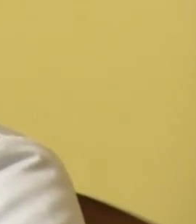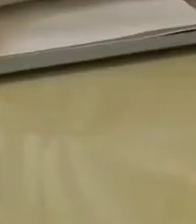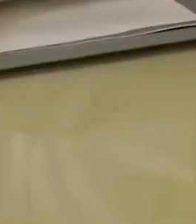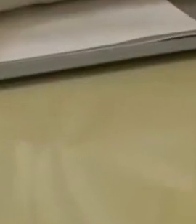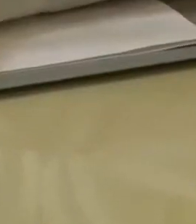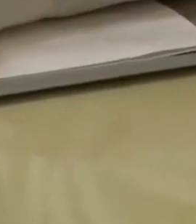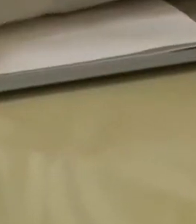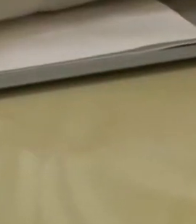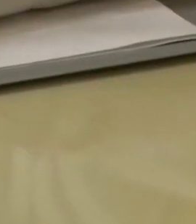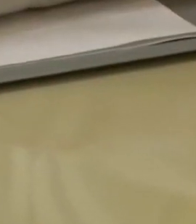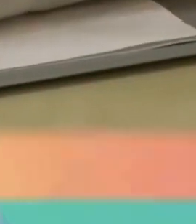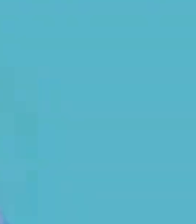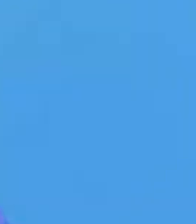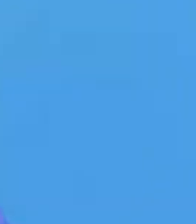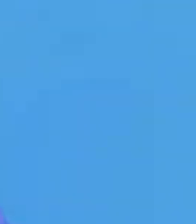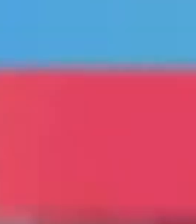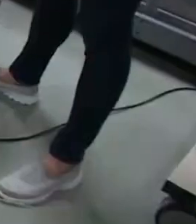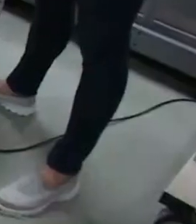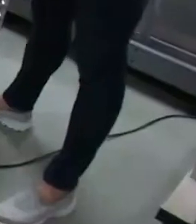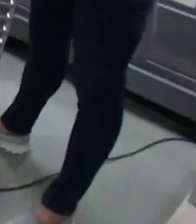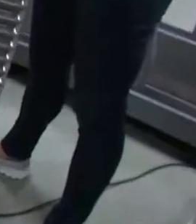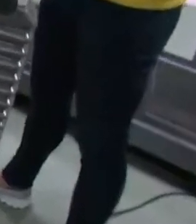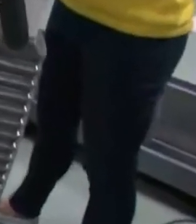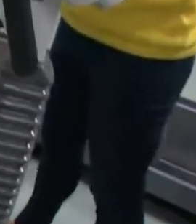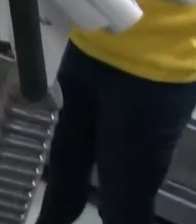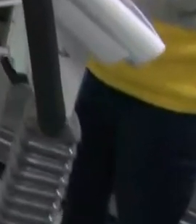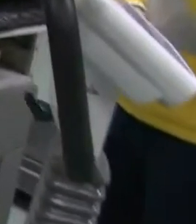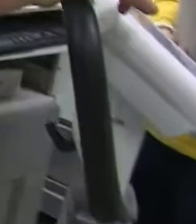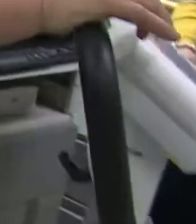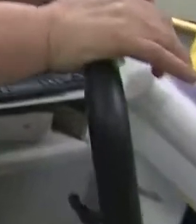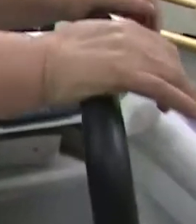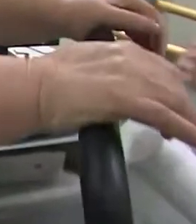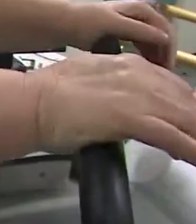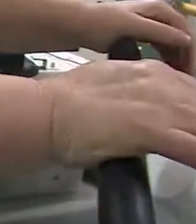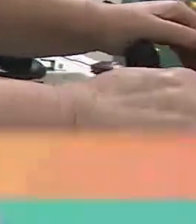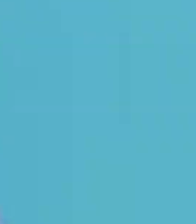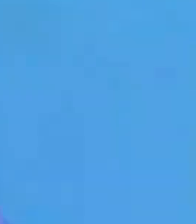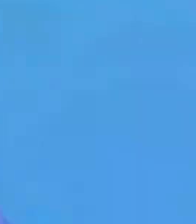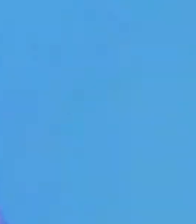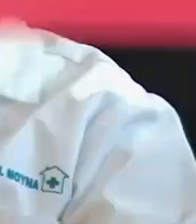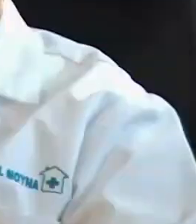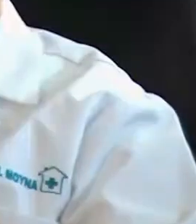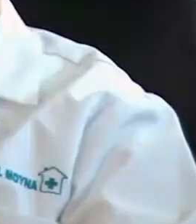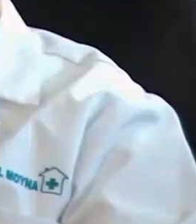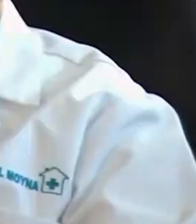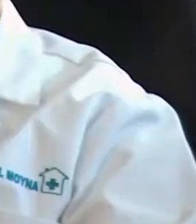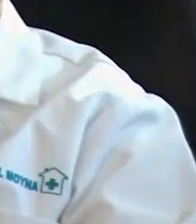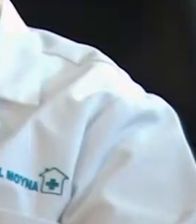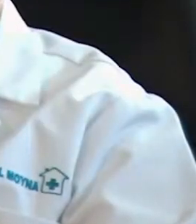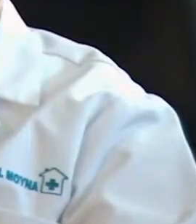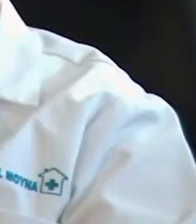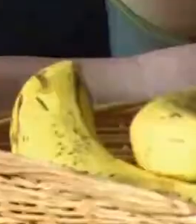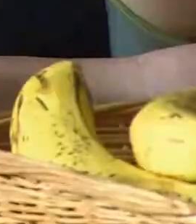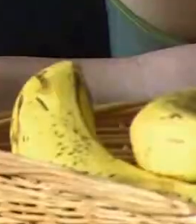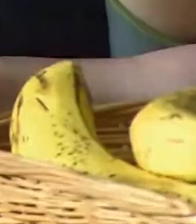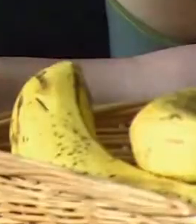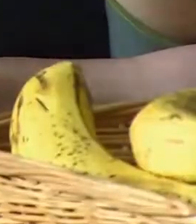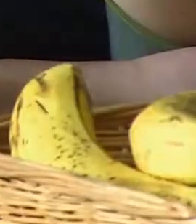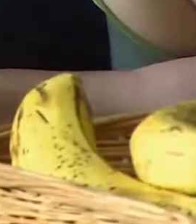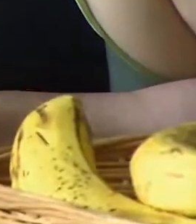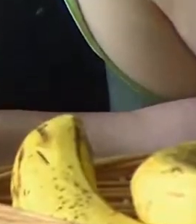murió de un derrame cerebral. No parece fácil, pero hay que intentarlo. Gwen no subió de peso de la noche a la